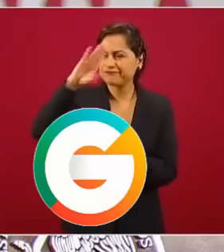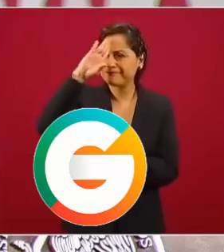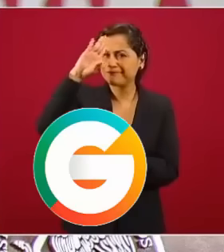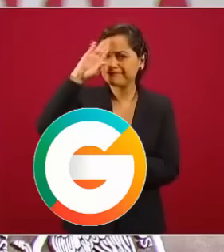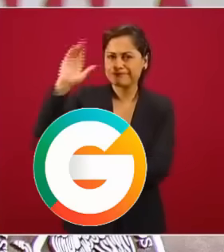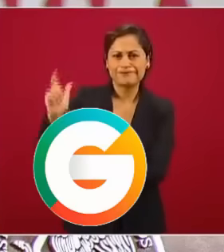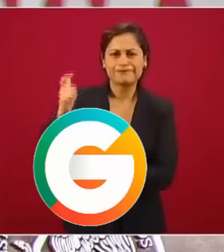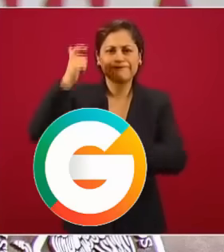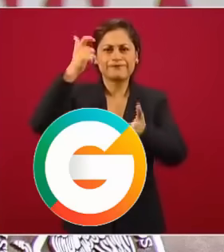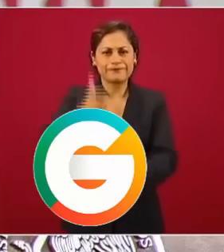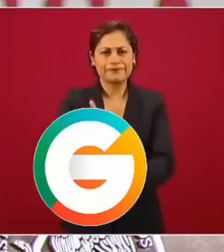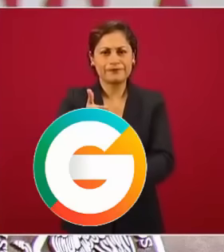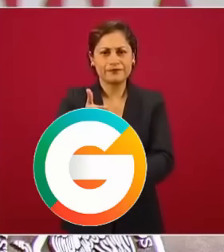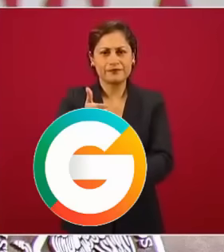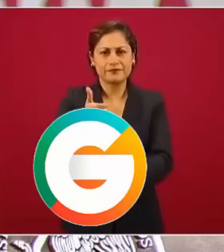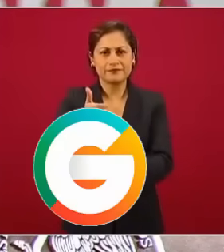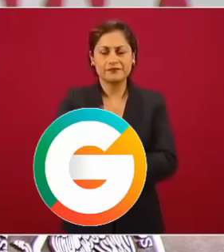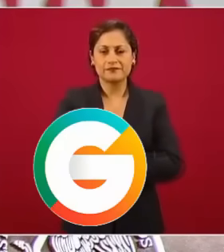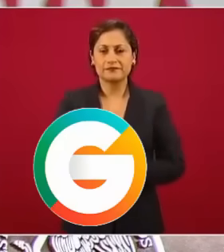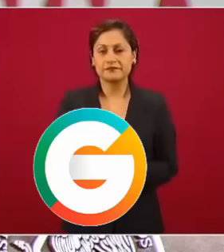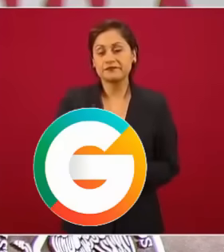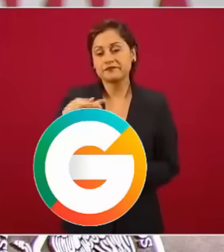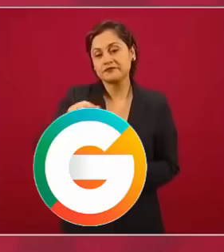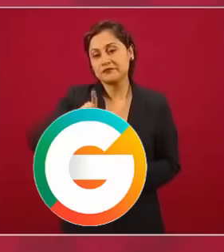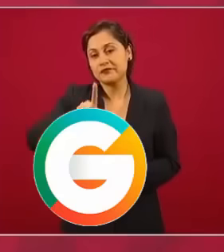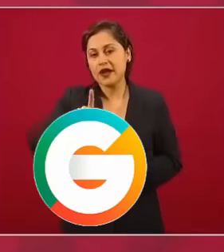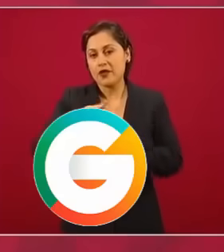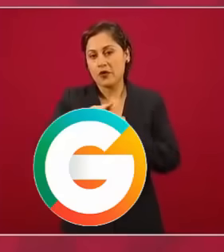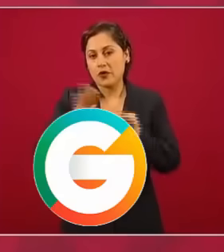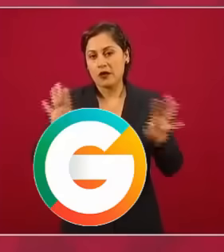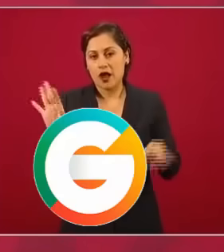Claro, si se considera